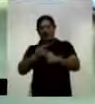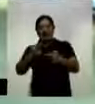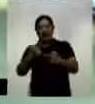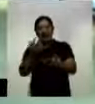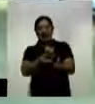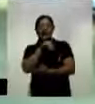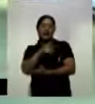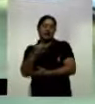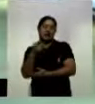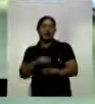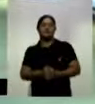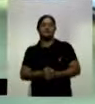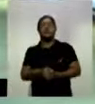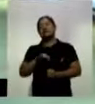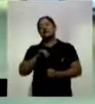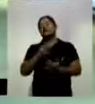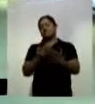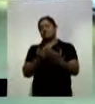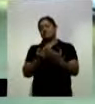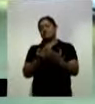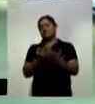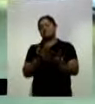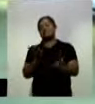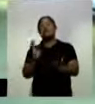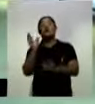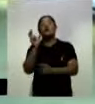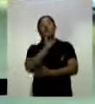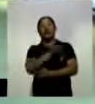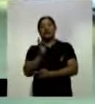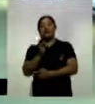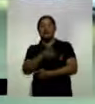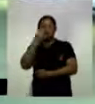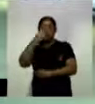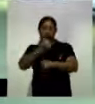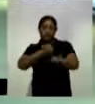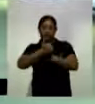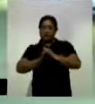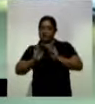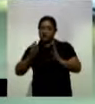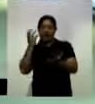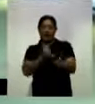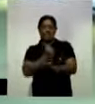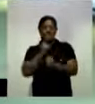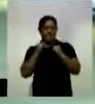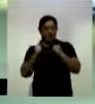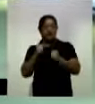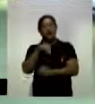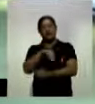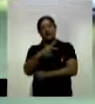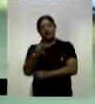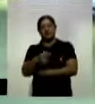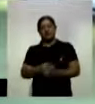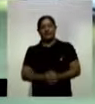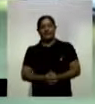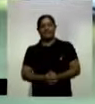Así es, solo queda esperar para conocer ya la fecha que se tendría para definir lo que es el campeón de la Copa MX. Y continuando con más temas